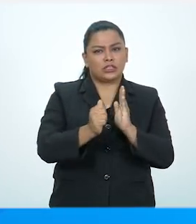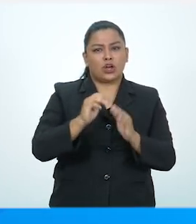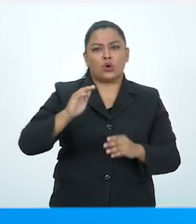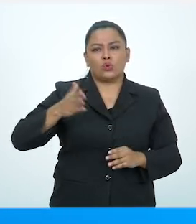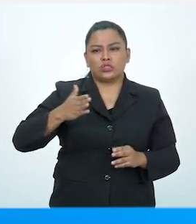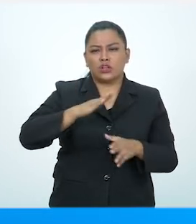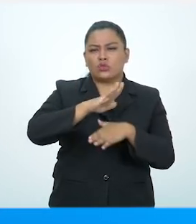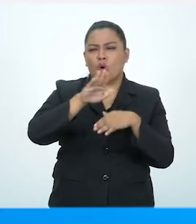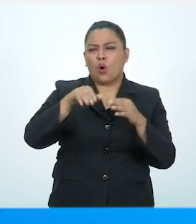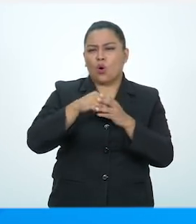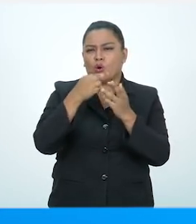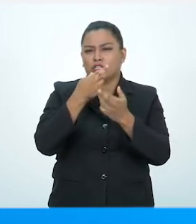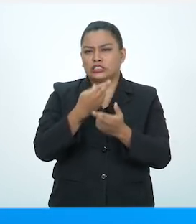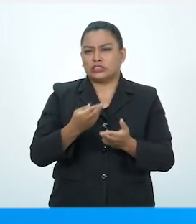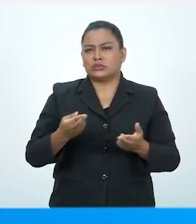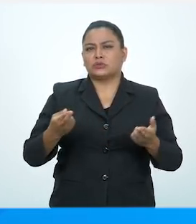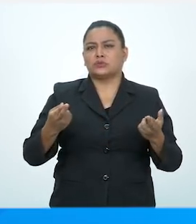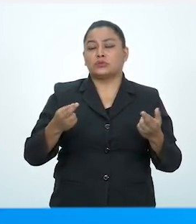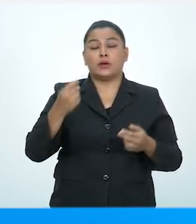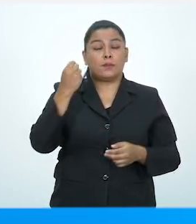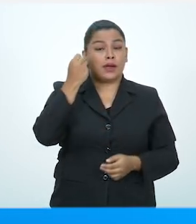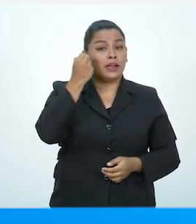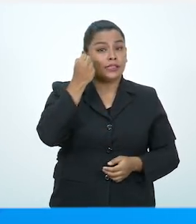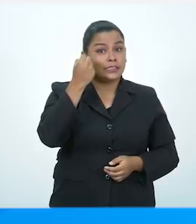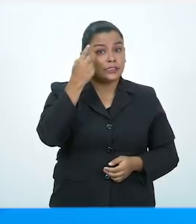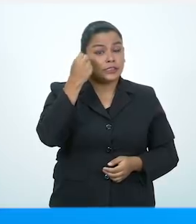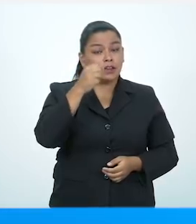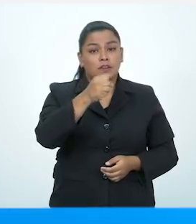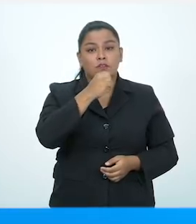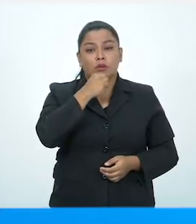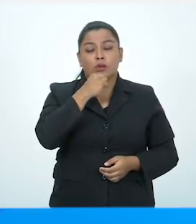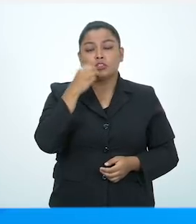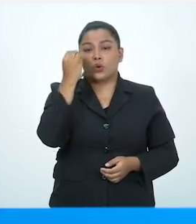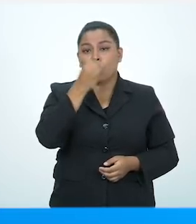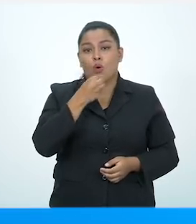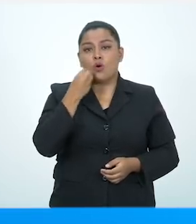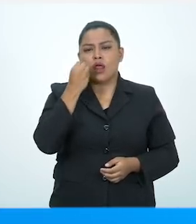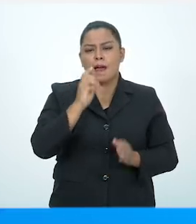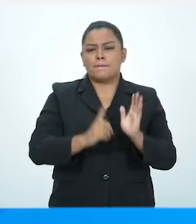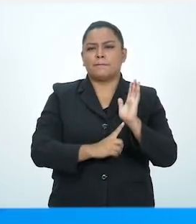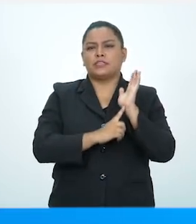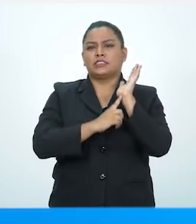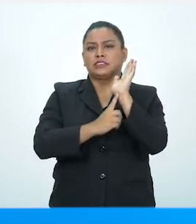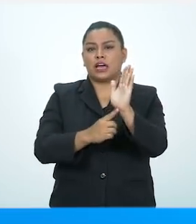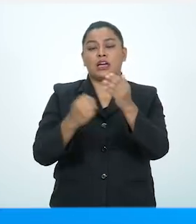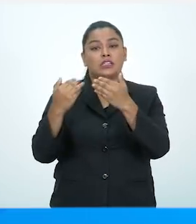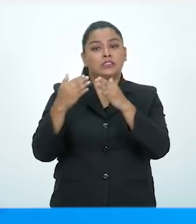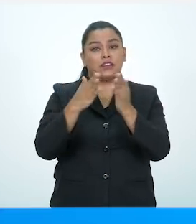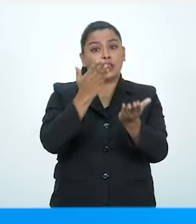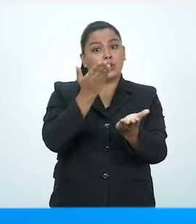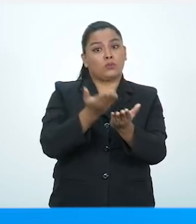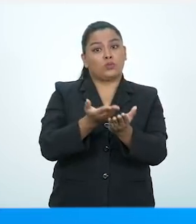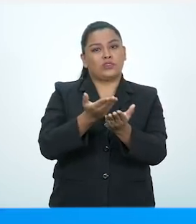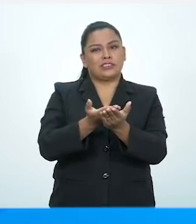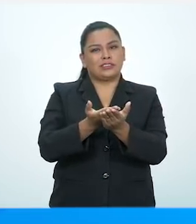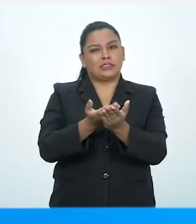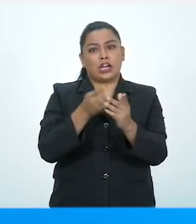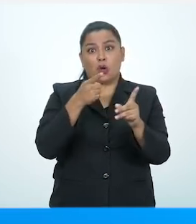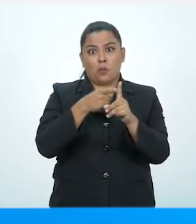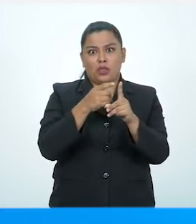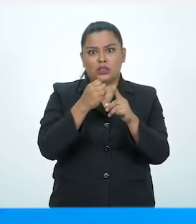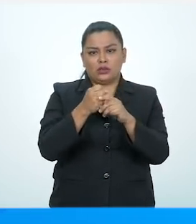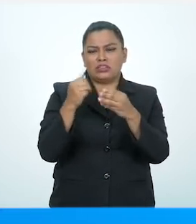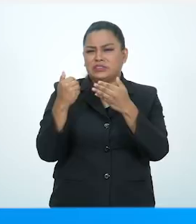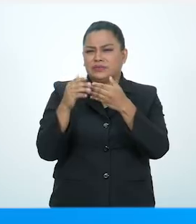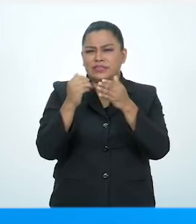utilizar todo tipo de recursos para comprender información oral presentada con distintos propósitos y